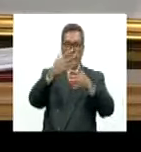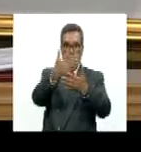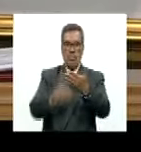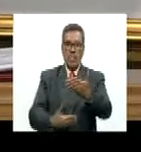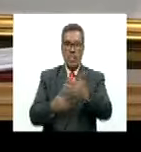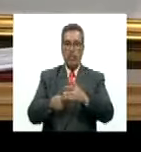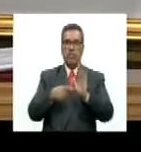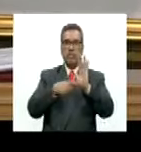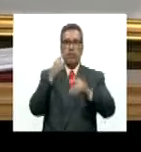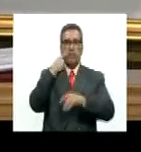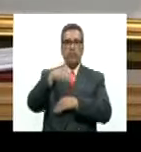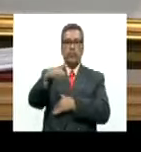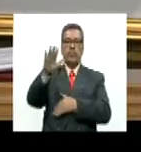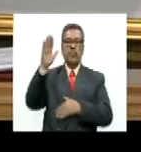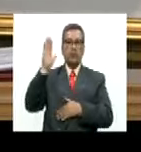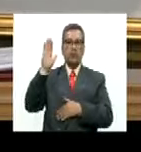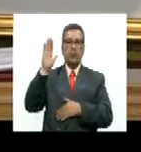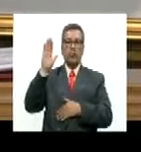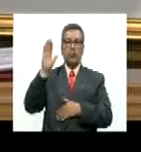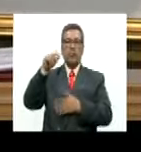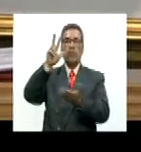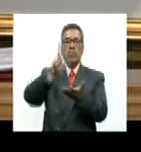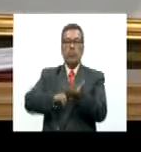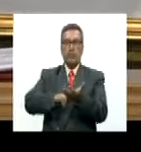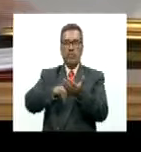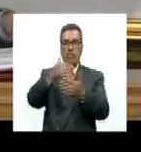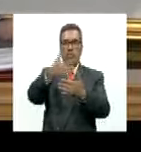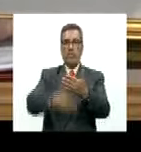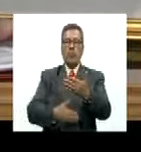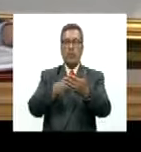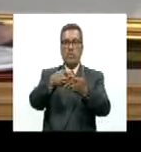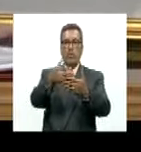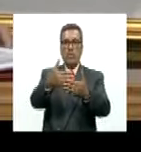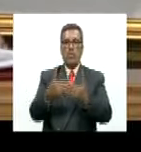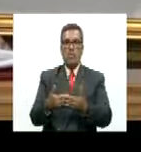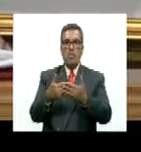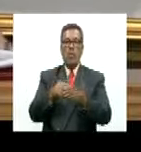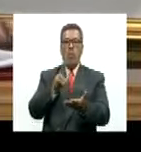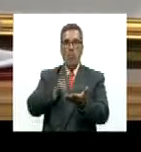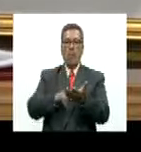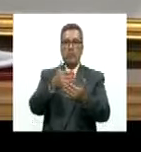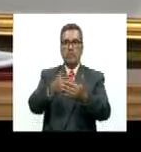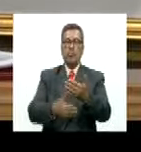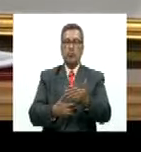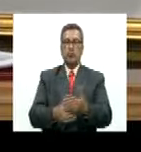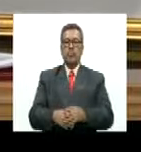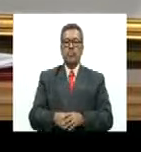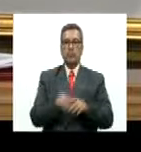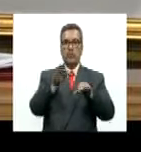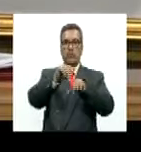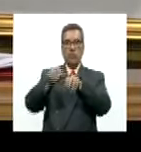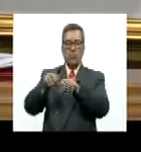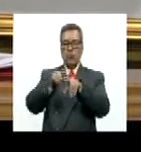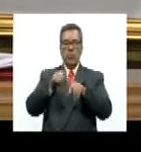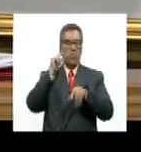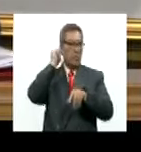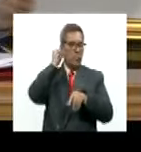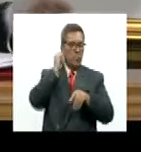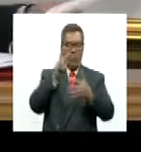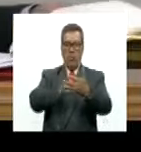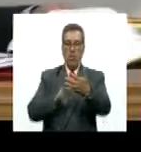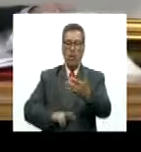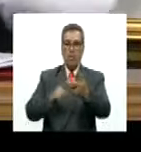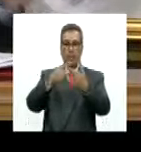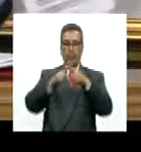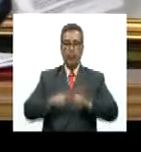sírvanse a manifestar con la sal de costumbre. Queda aprobada el acta correspondiente. Ciudadana secretaria, sírvase a dar lectura a